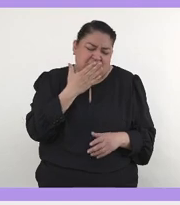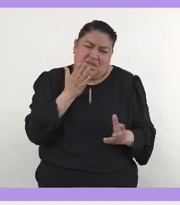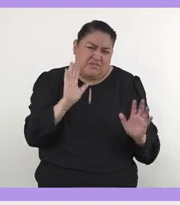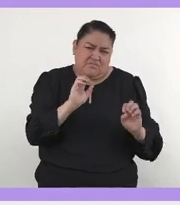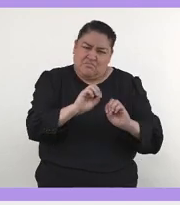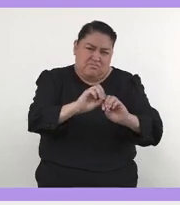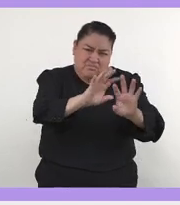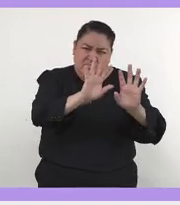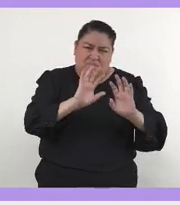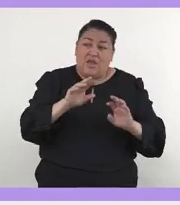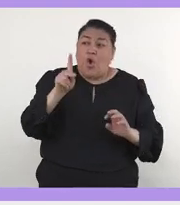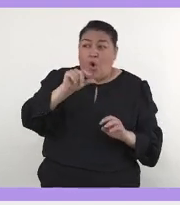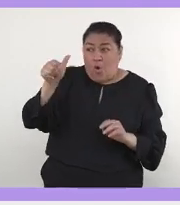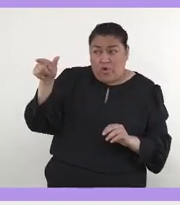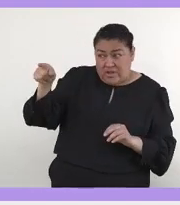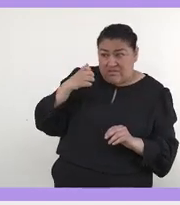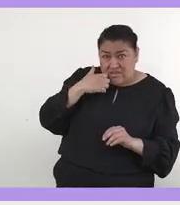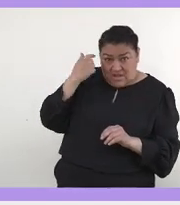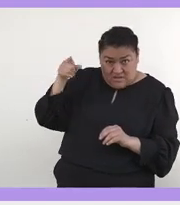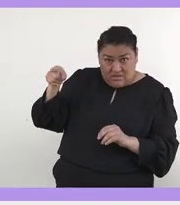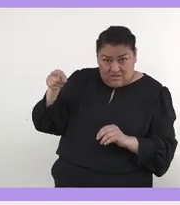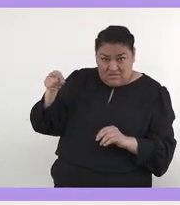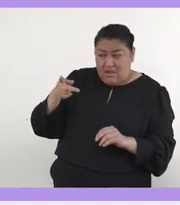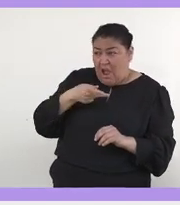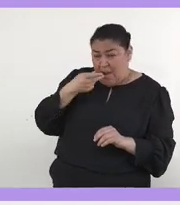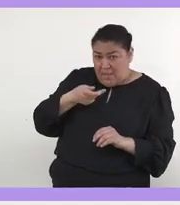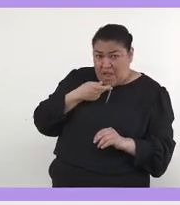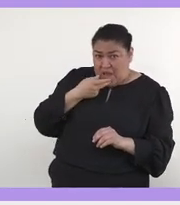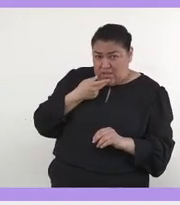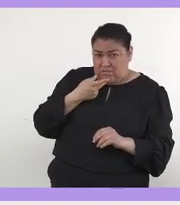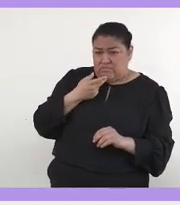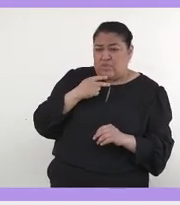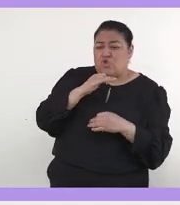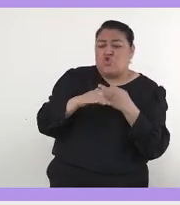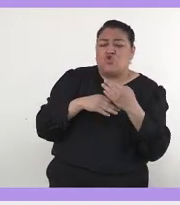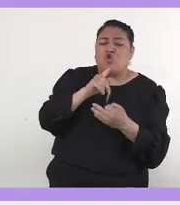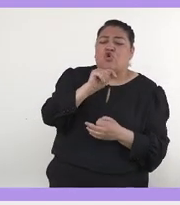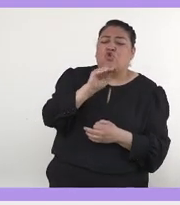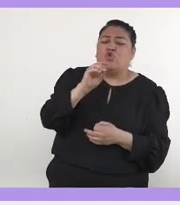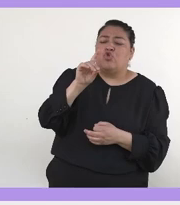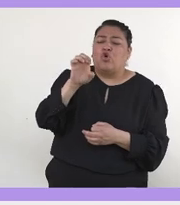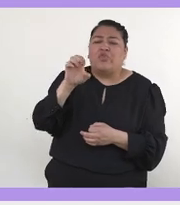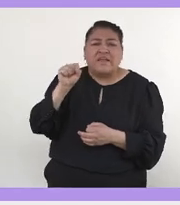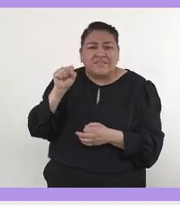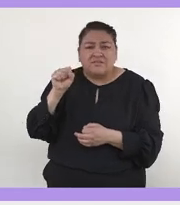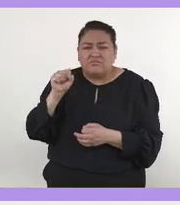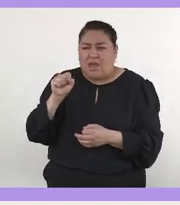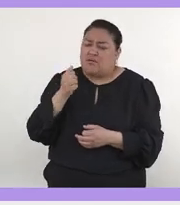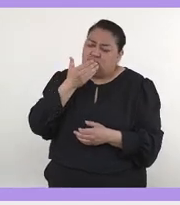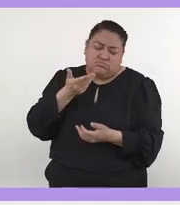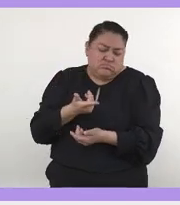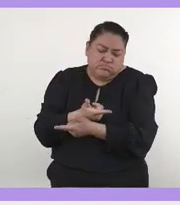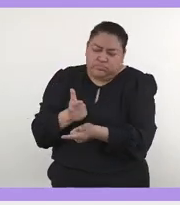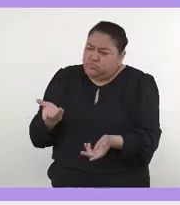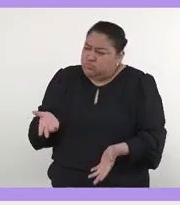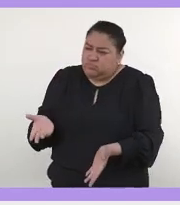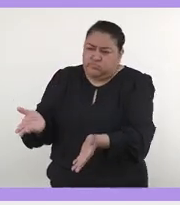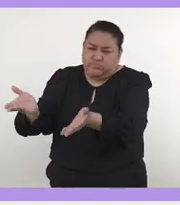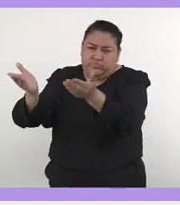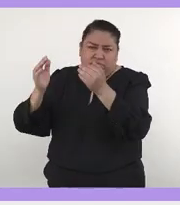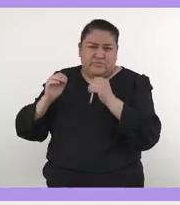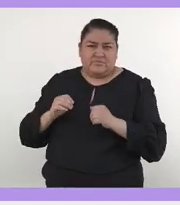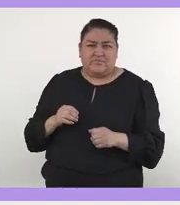quiere utilizar porque si lo estamos usando verdaderamente es porque tiene una intención es activismo sí total Pero qué creen que la lengua